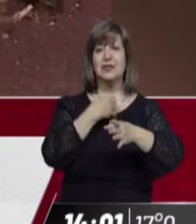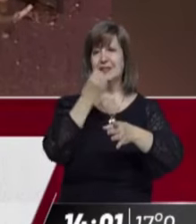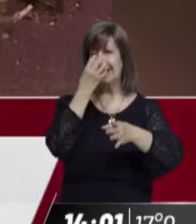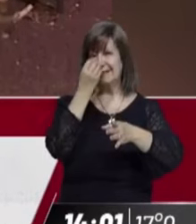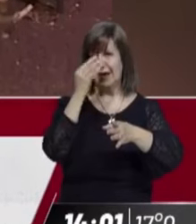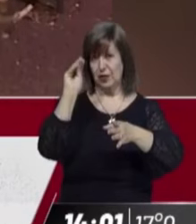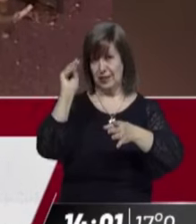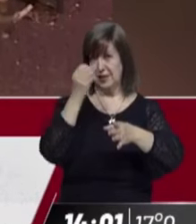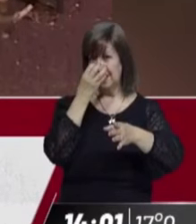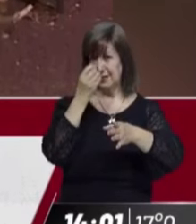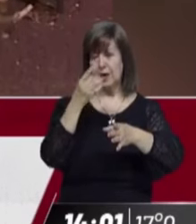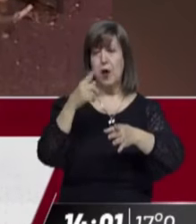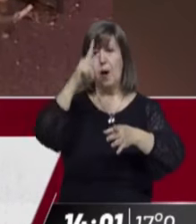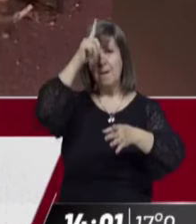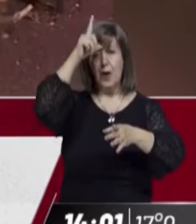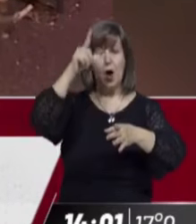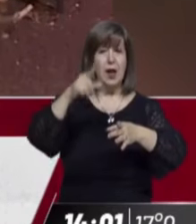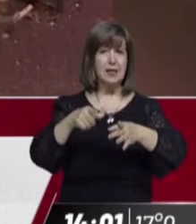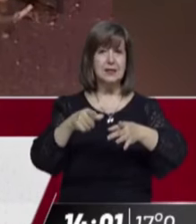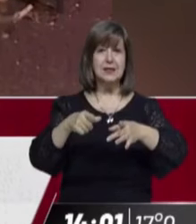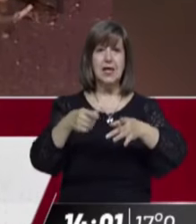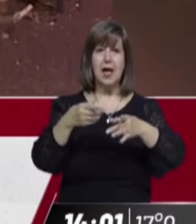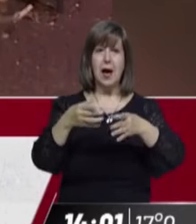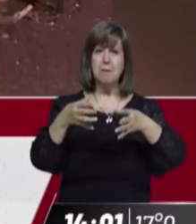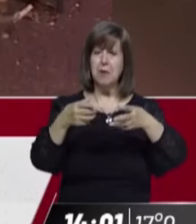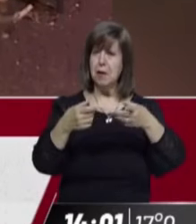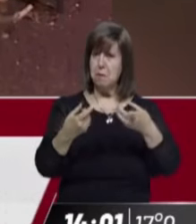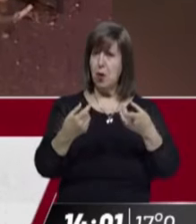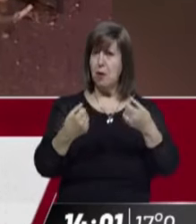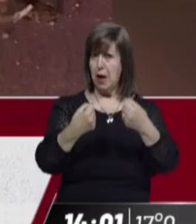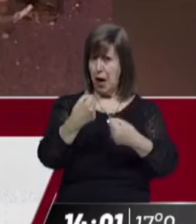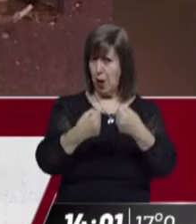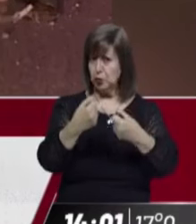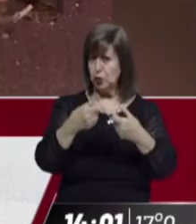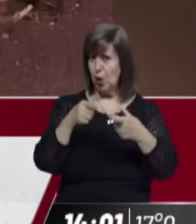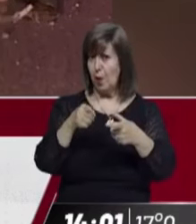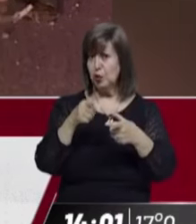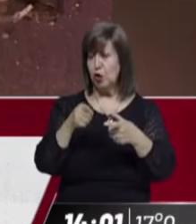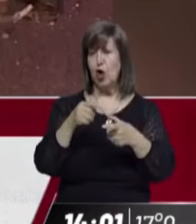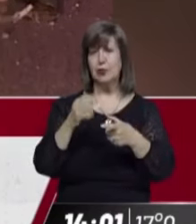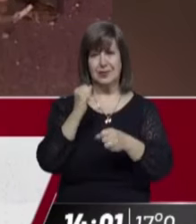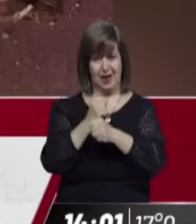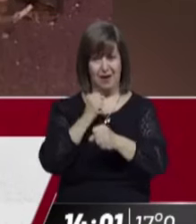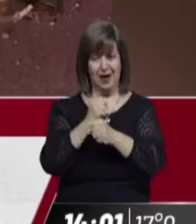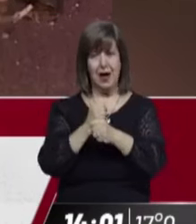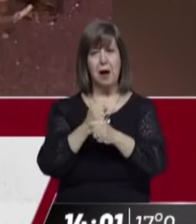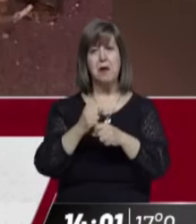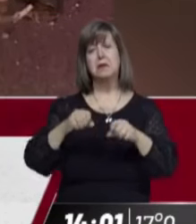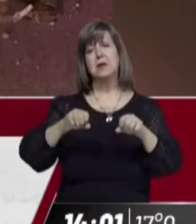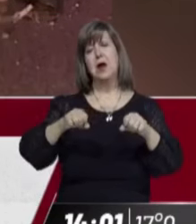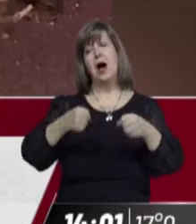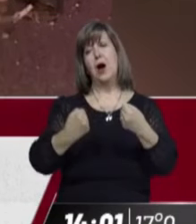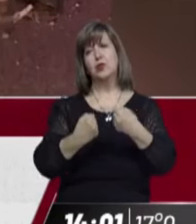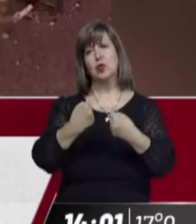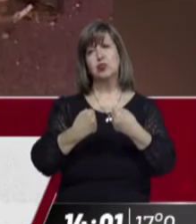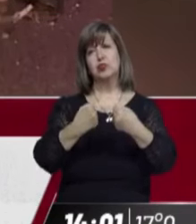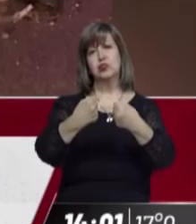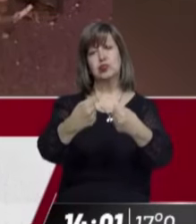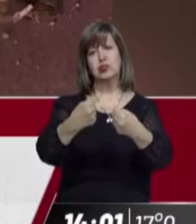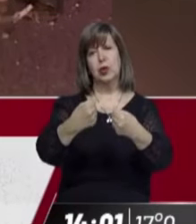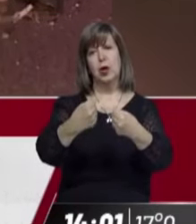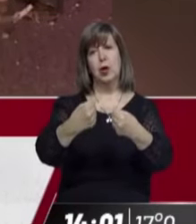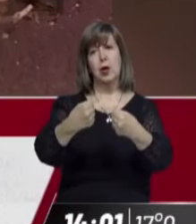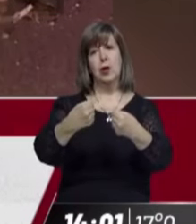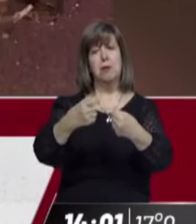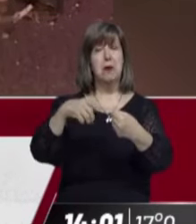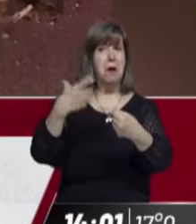donde un efectivo policial que se desempeñaba en el sector de automotores de la policía de Mendoza circulaba con dirección hacia el este,